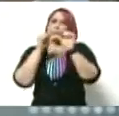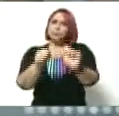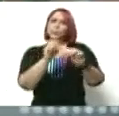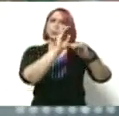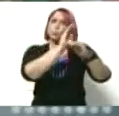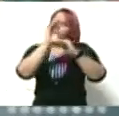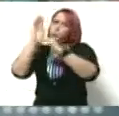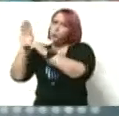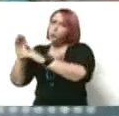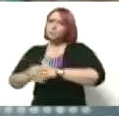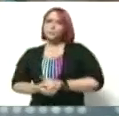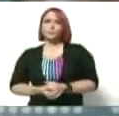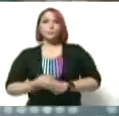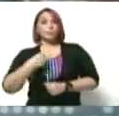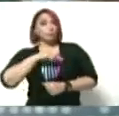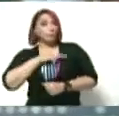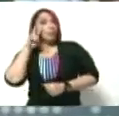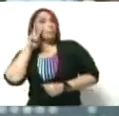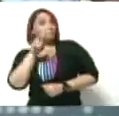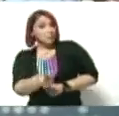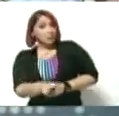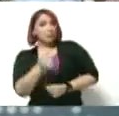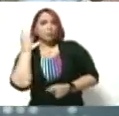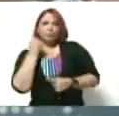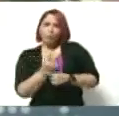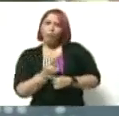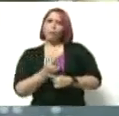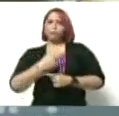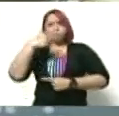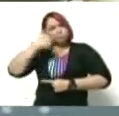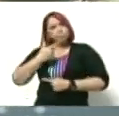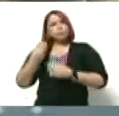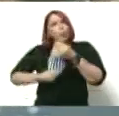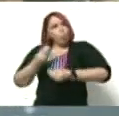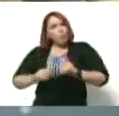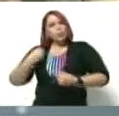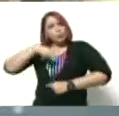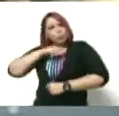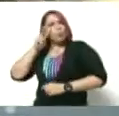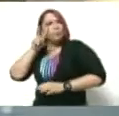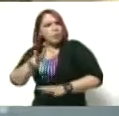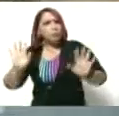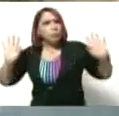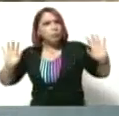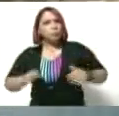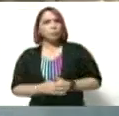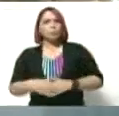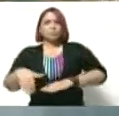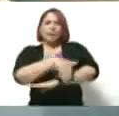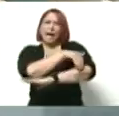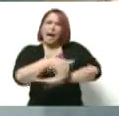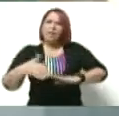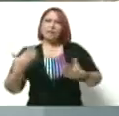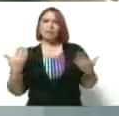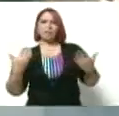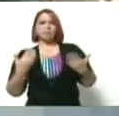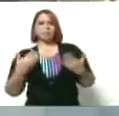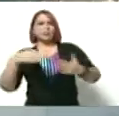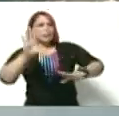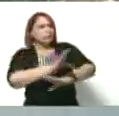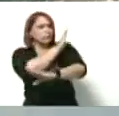hemos visto tenemos que ser autocríticos hemos visto en la calle conciertos